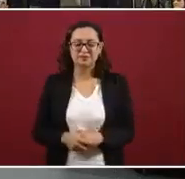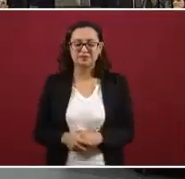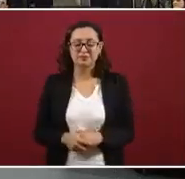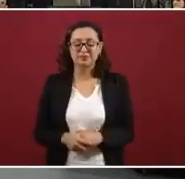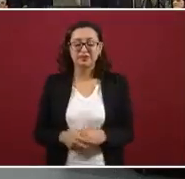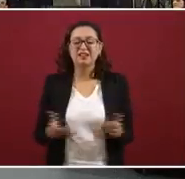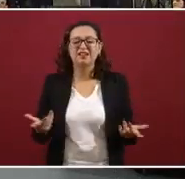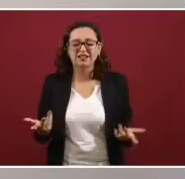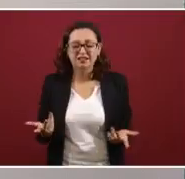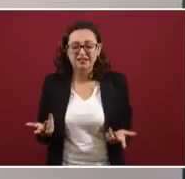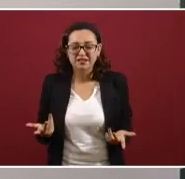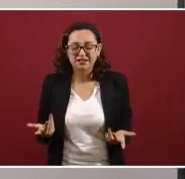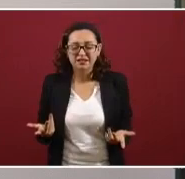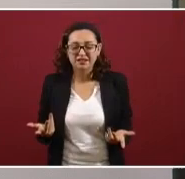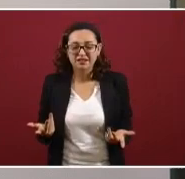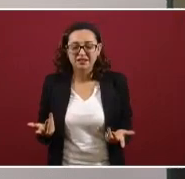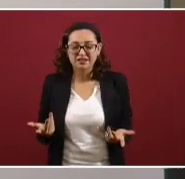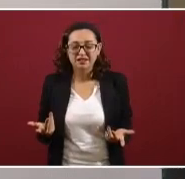¿Cómo?